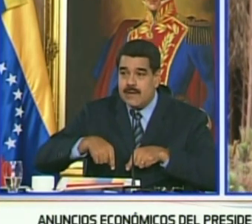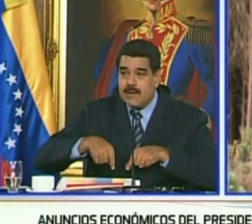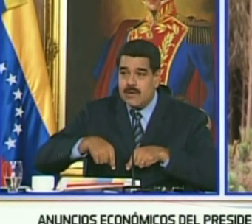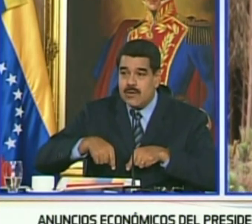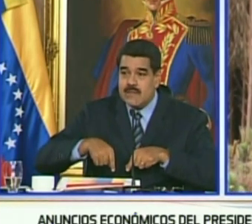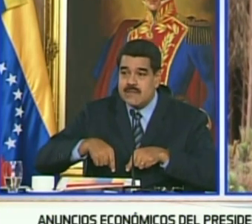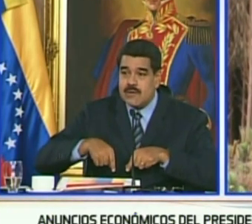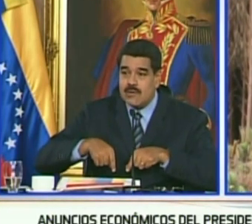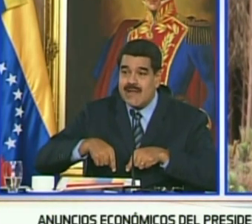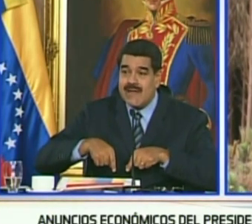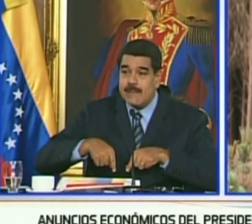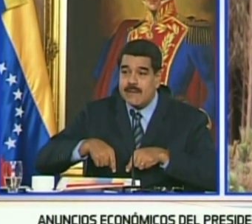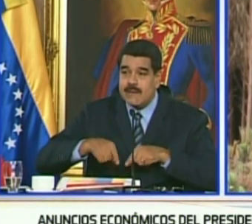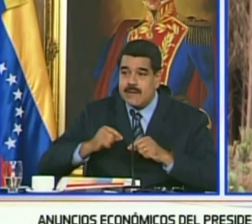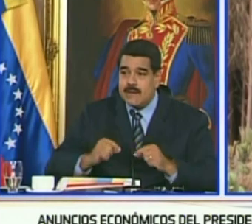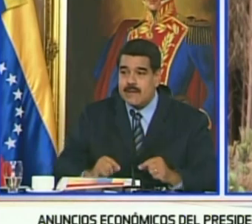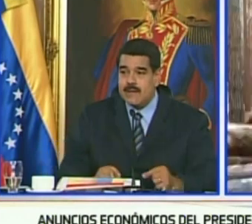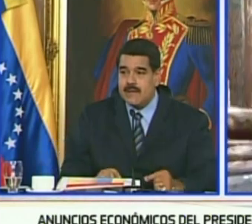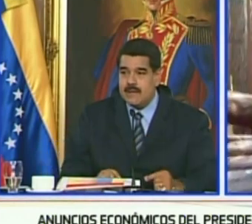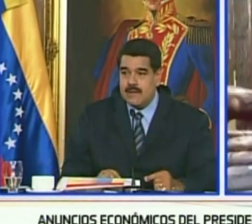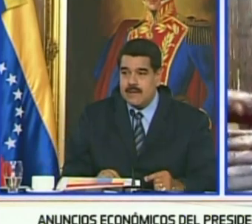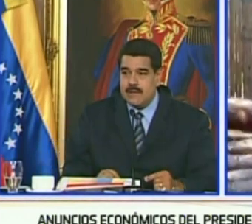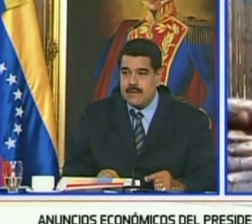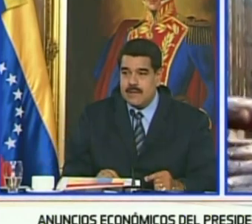mira, con el desarrollo de las carpinterías,